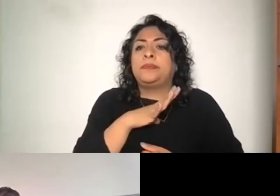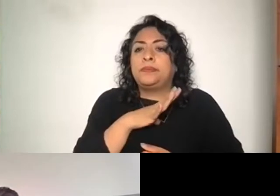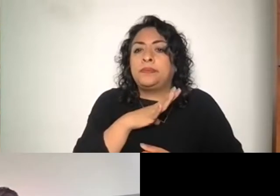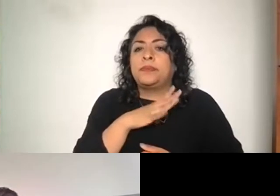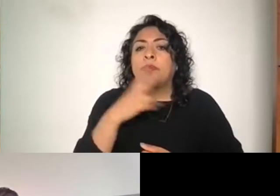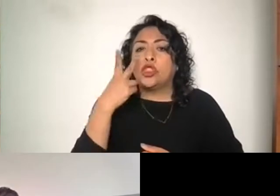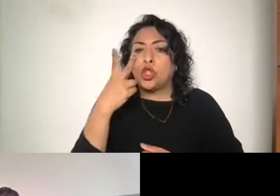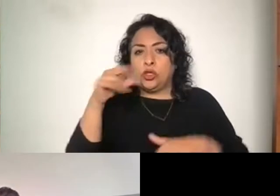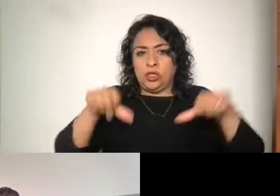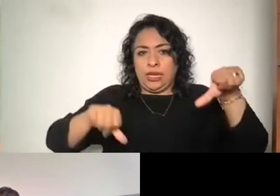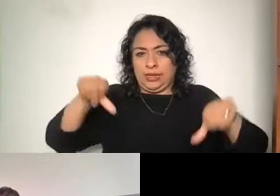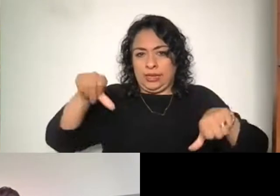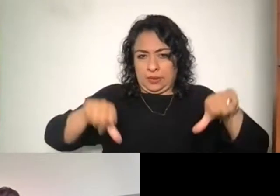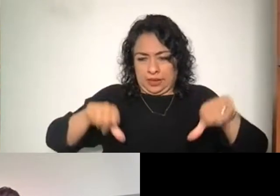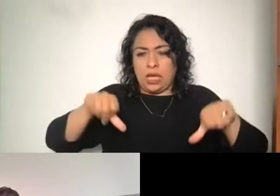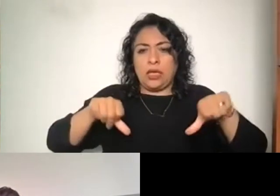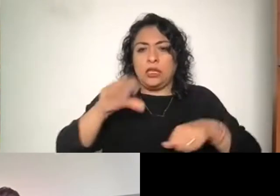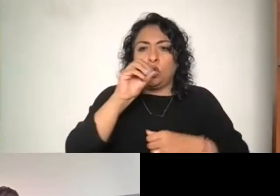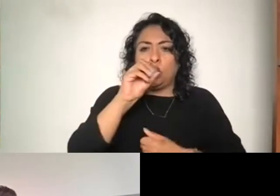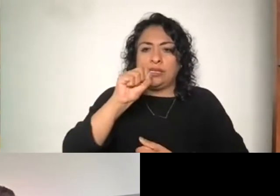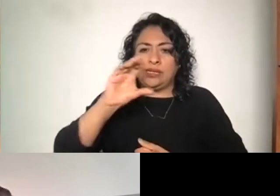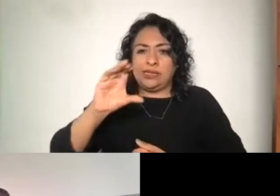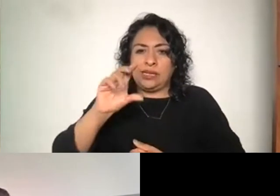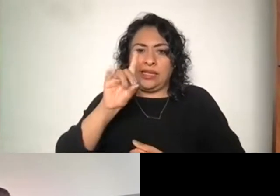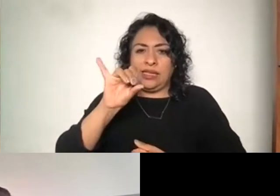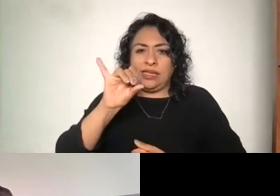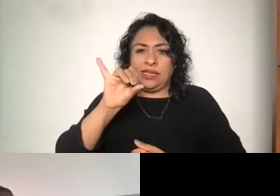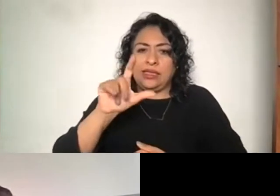2 actividades de OSC Digital que